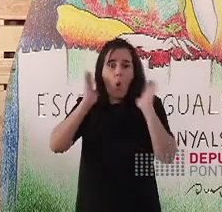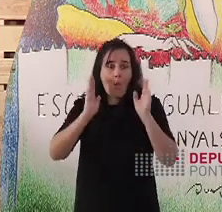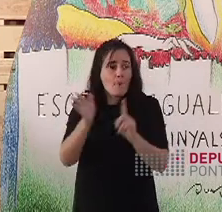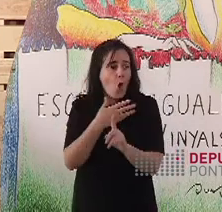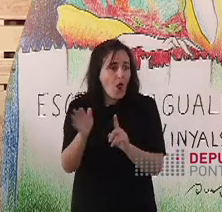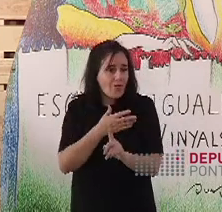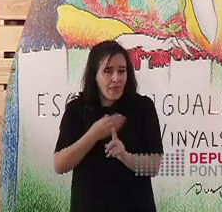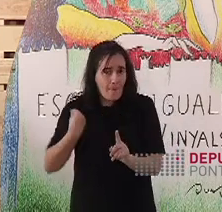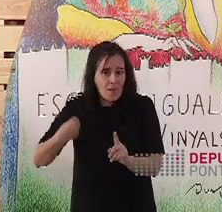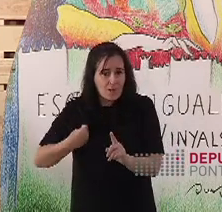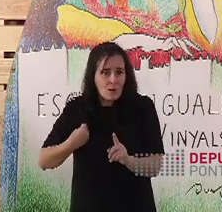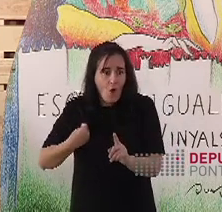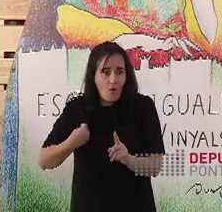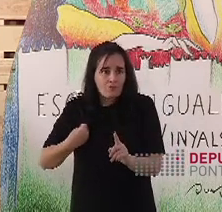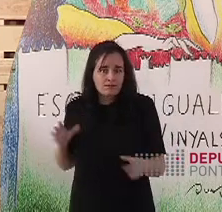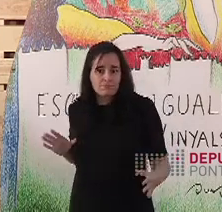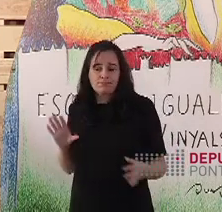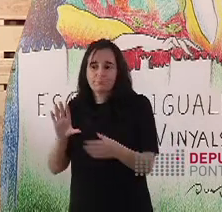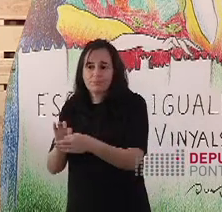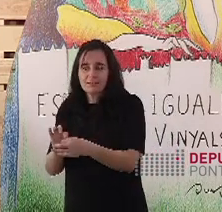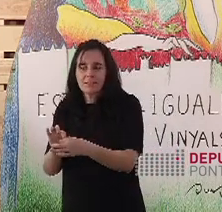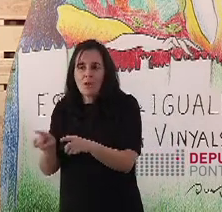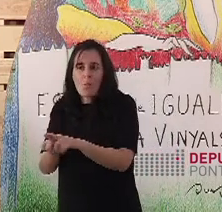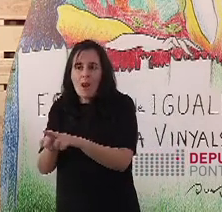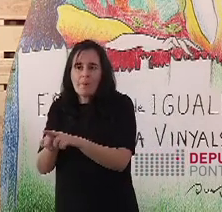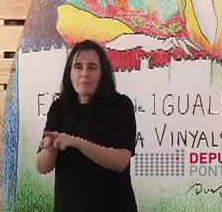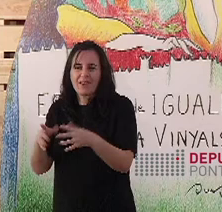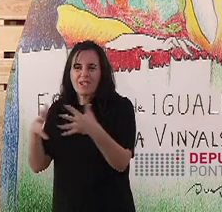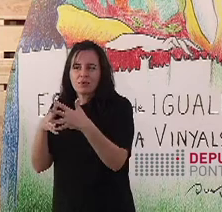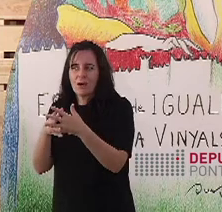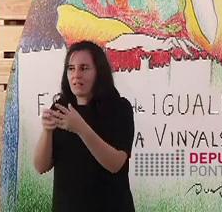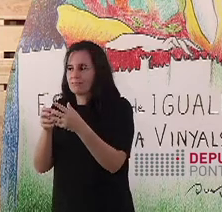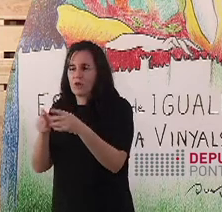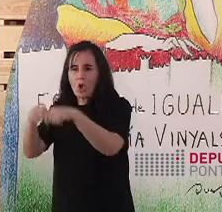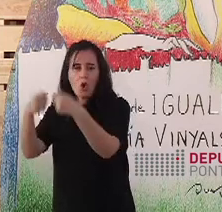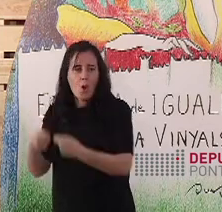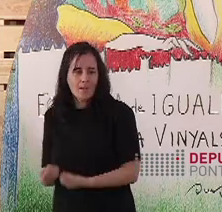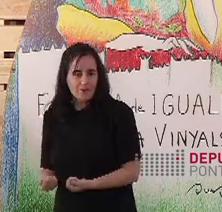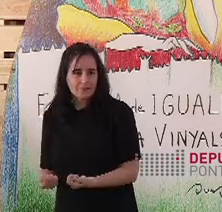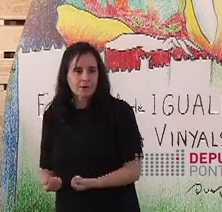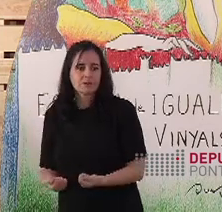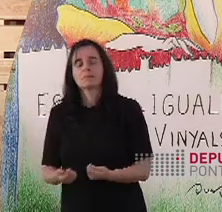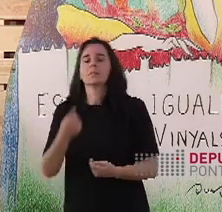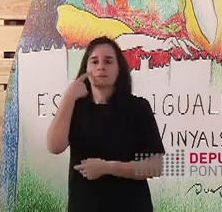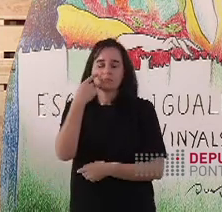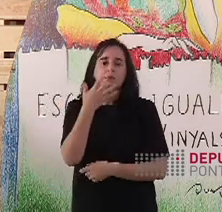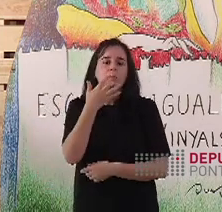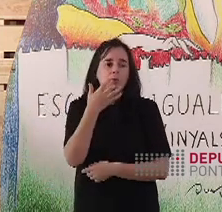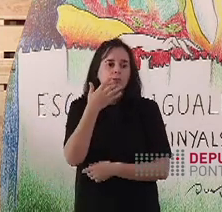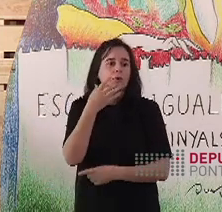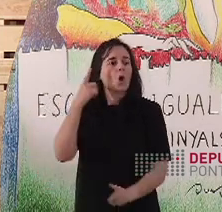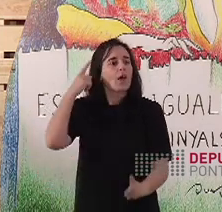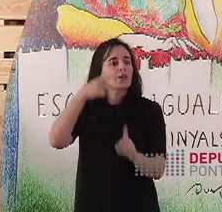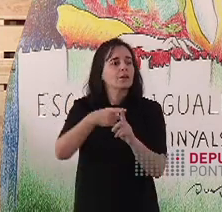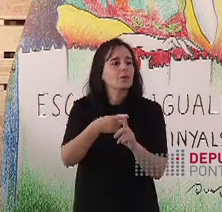esa preparación que desestructuración, verdade? Cando, para poder posibilitar que unha persoa